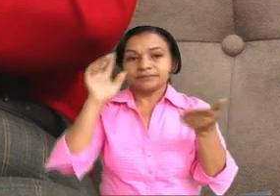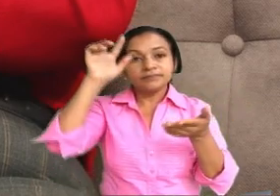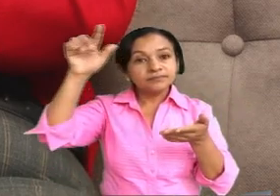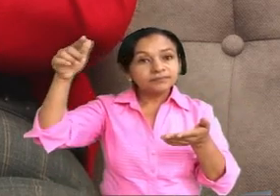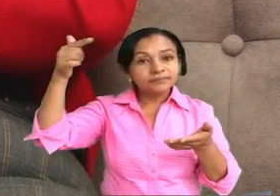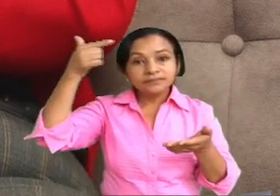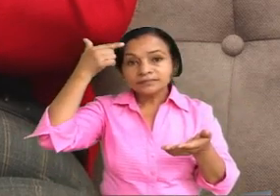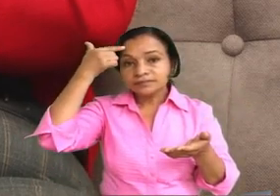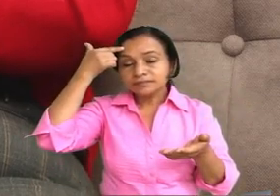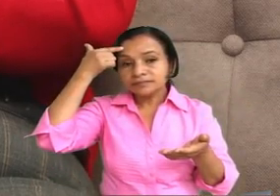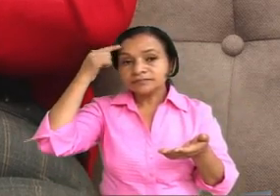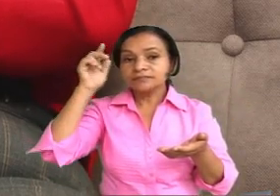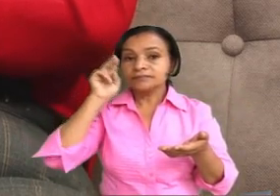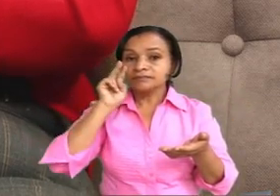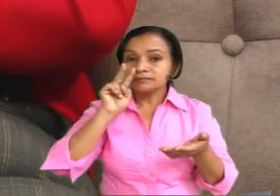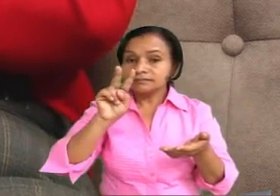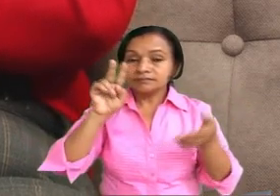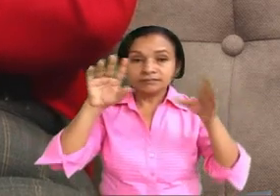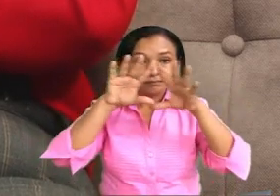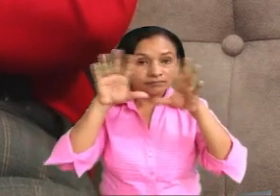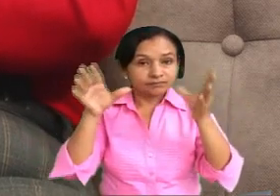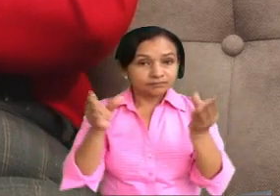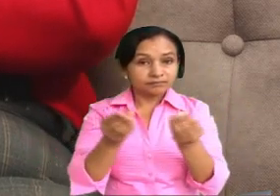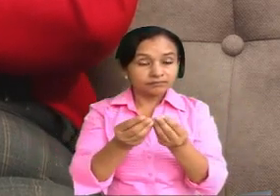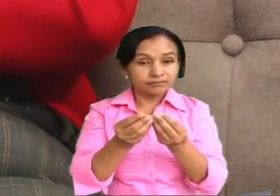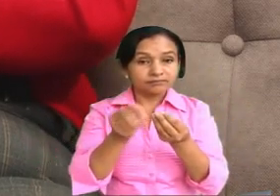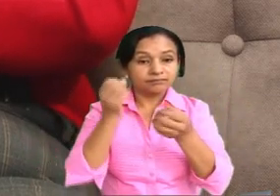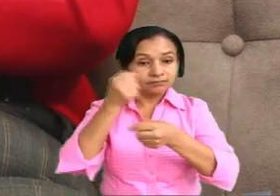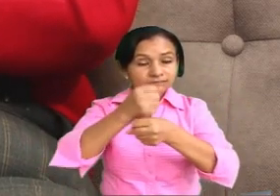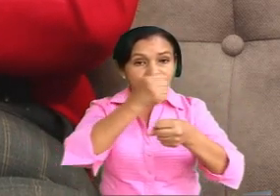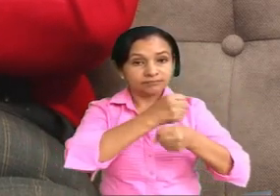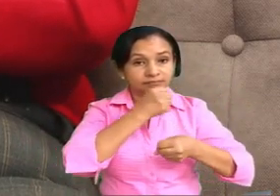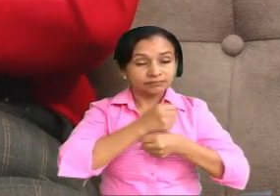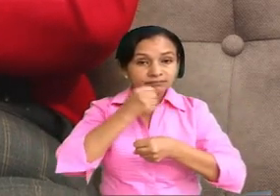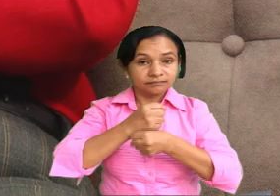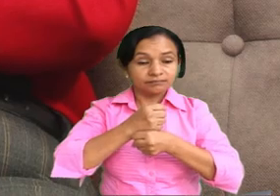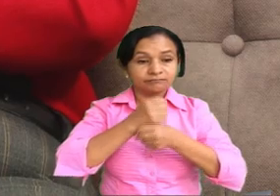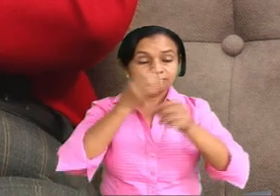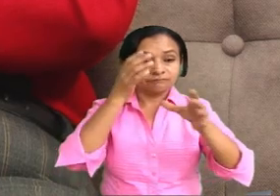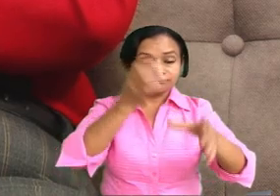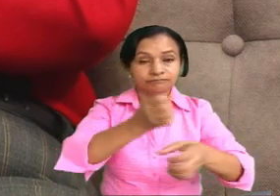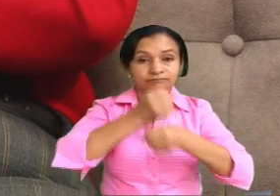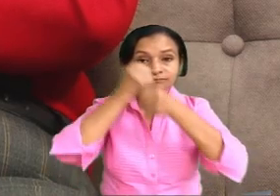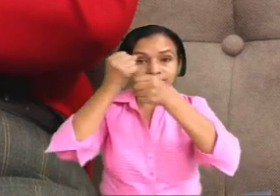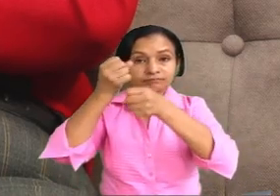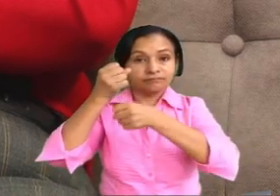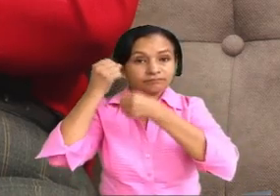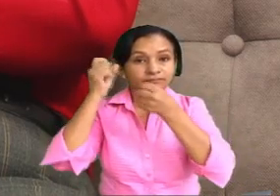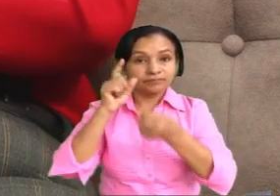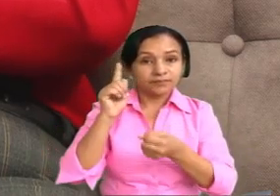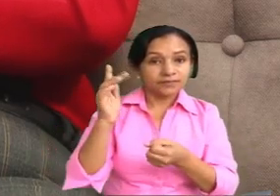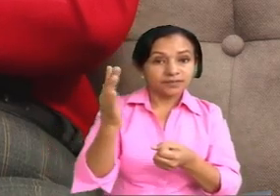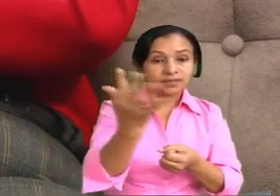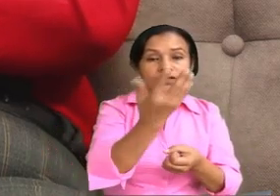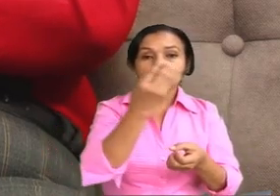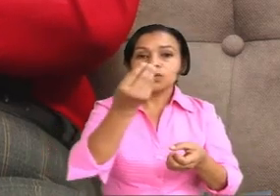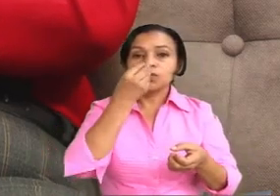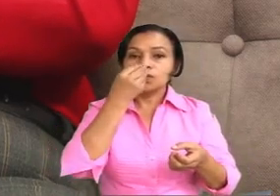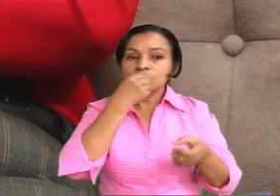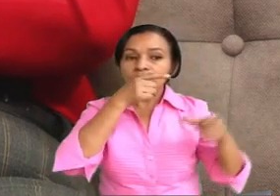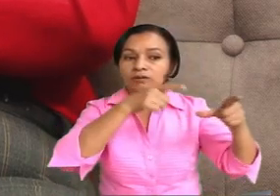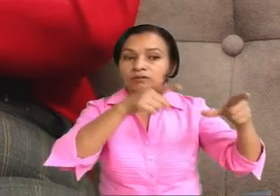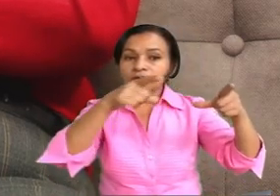con una cosmovisión, ha venido trabajando en los rescates de toda la gastronomía,